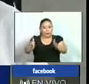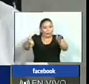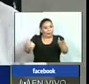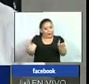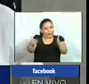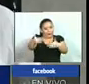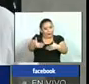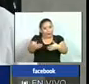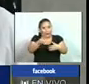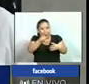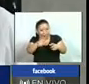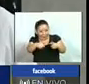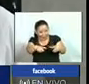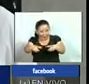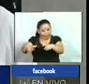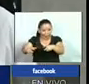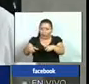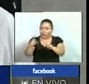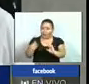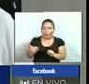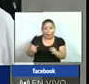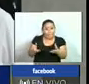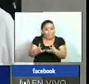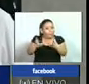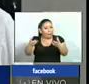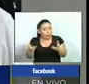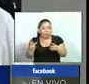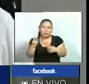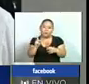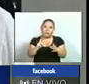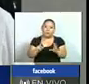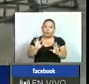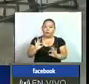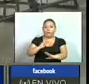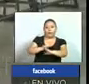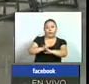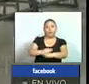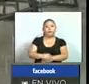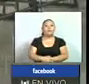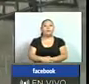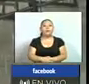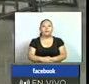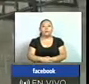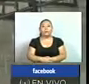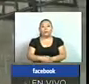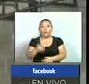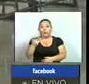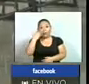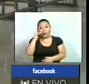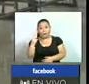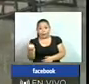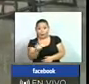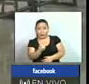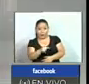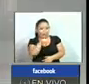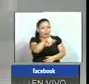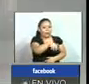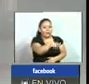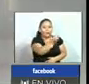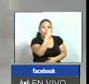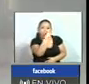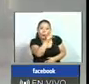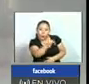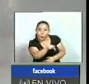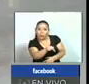que se dan en cada uno de nuestros inquilinos para la reducción del contagio. Uno de nuestros inquilinos, de los que dan servicio en el food court,